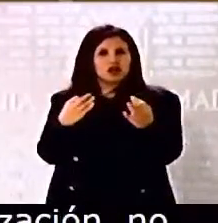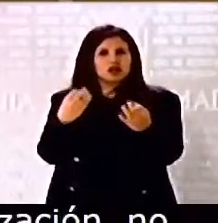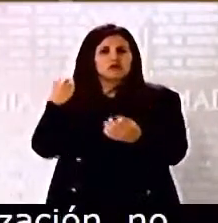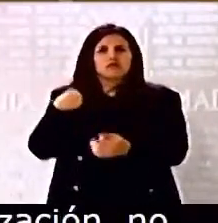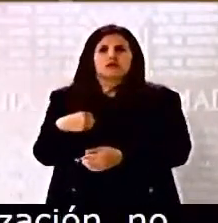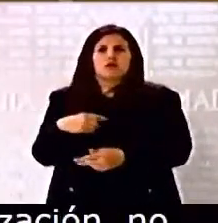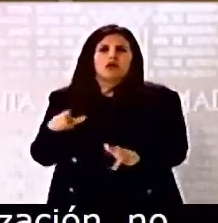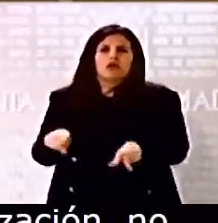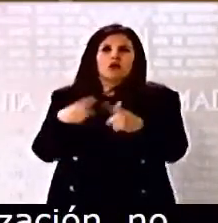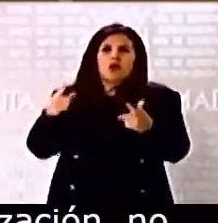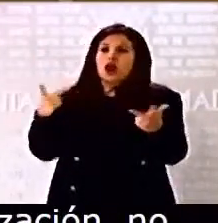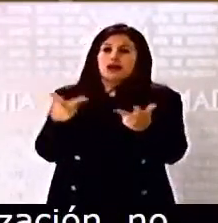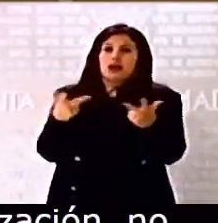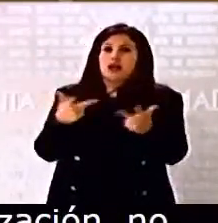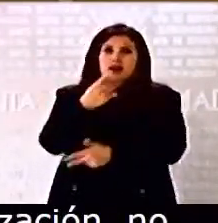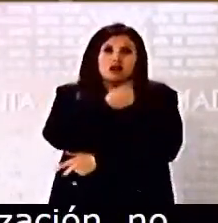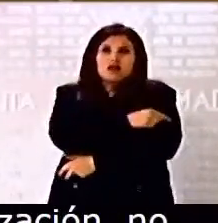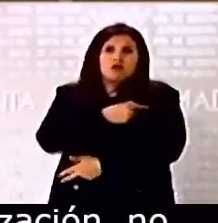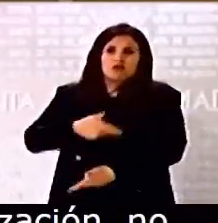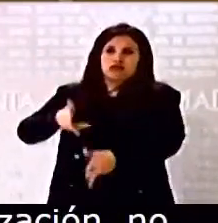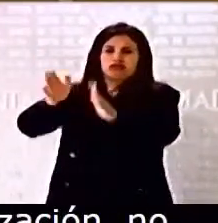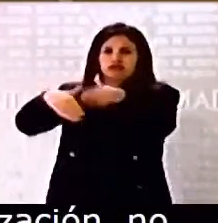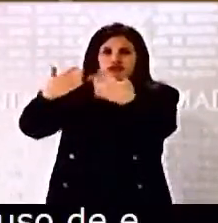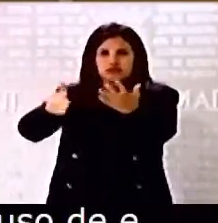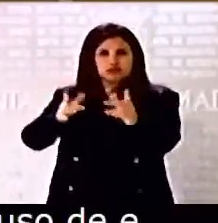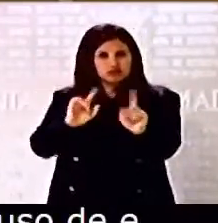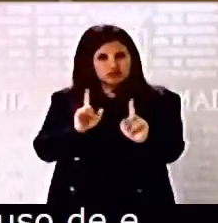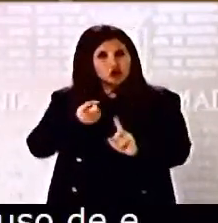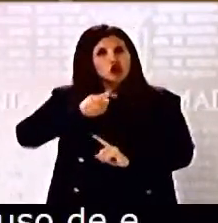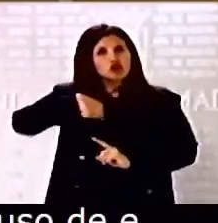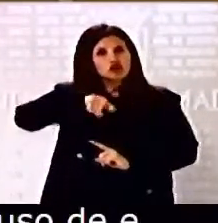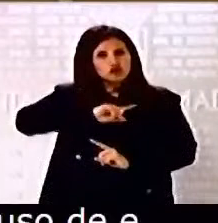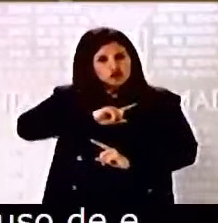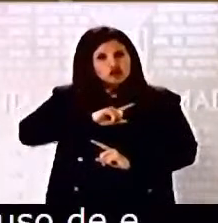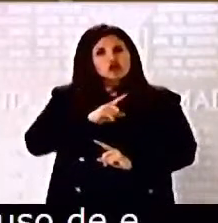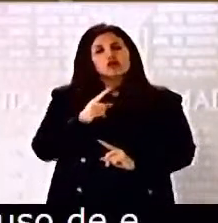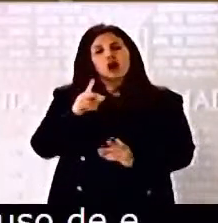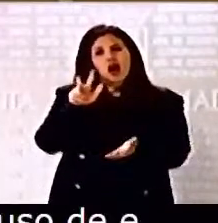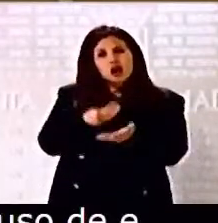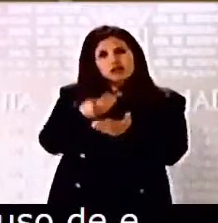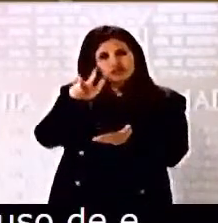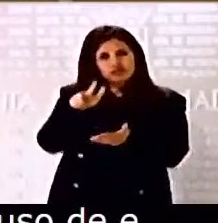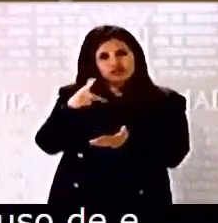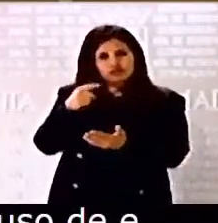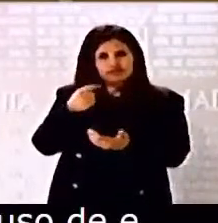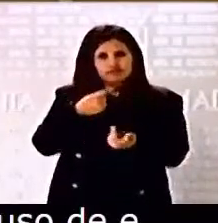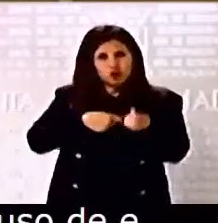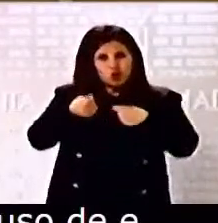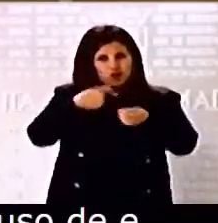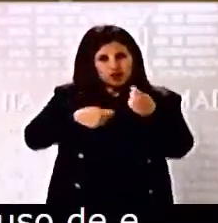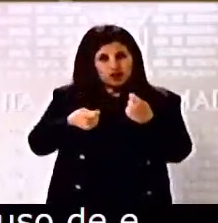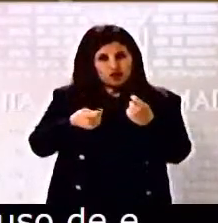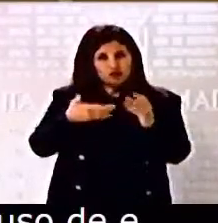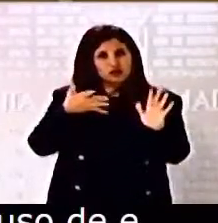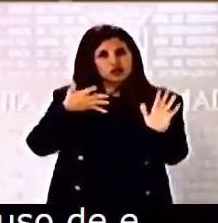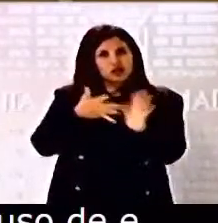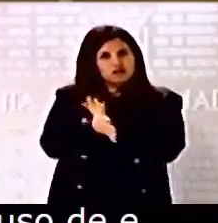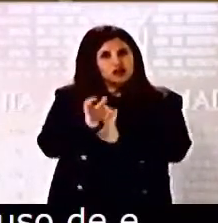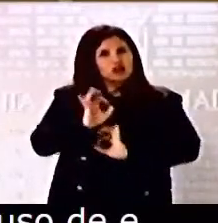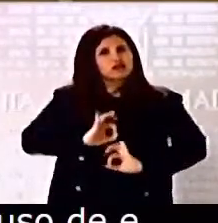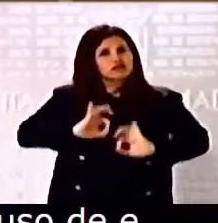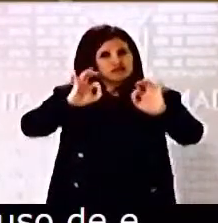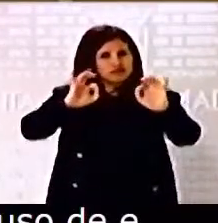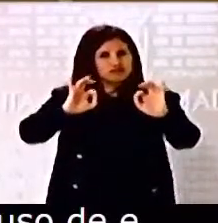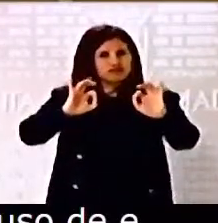de emergencia las vacunas. Nosotros las hemos autorizado para comercialización. Y eso es un plus de